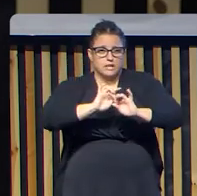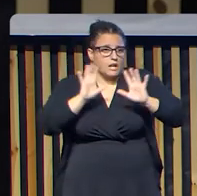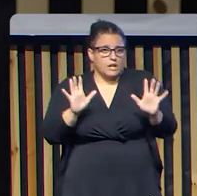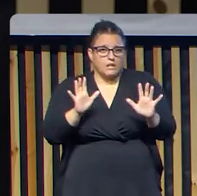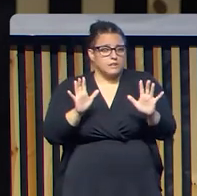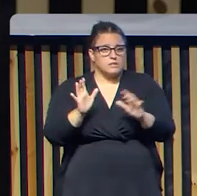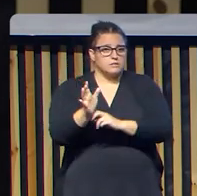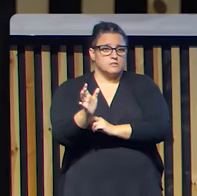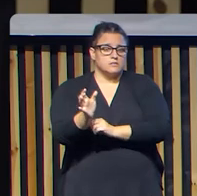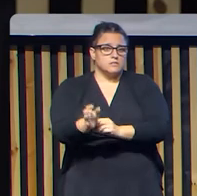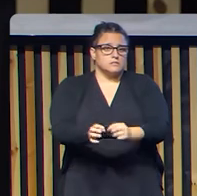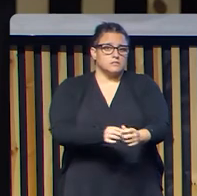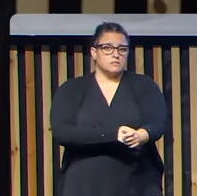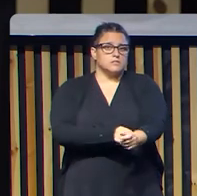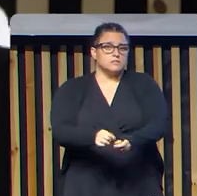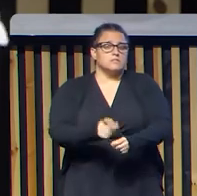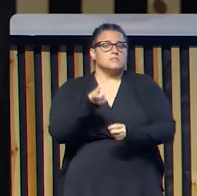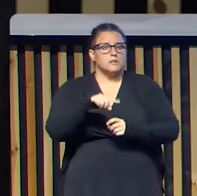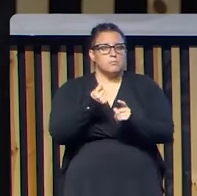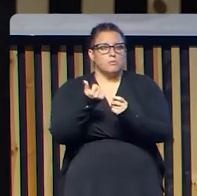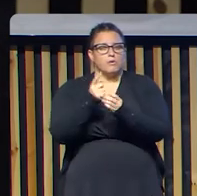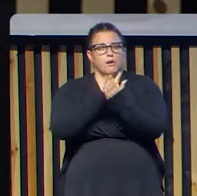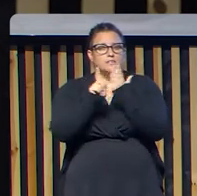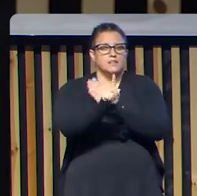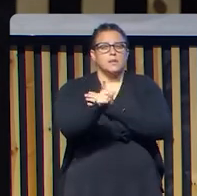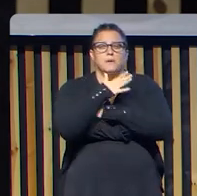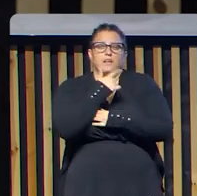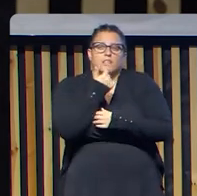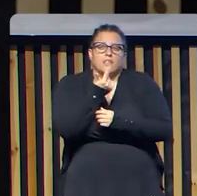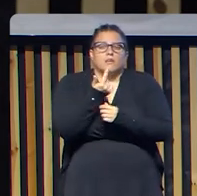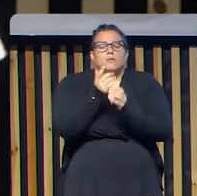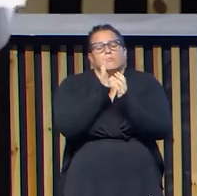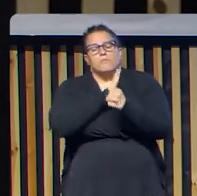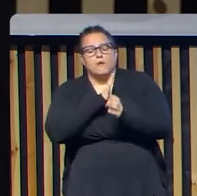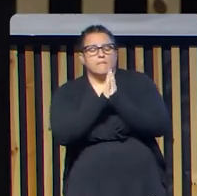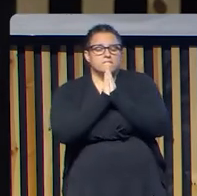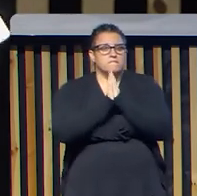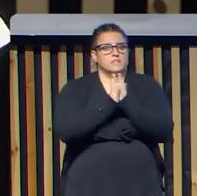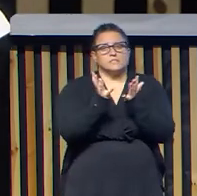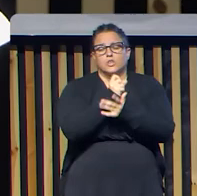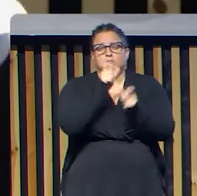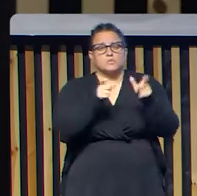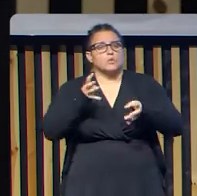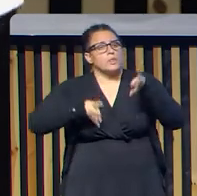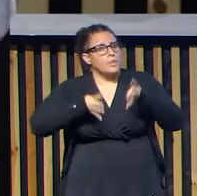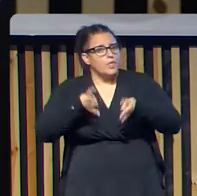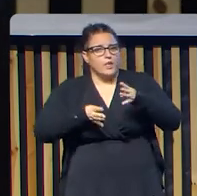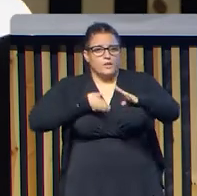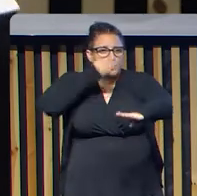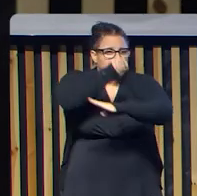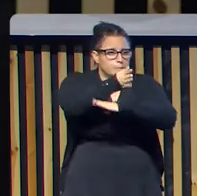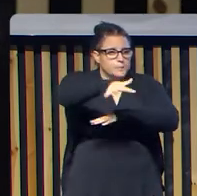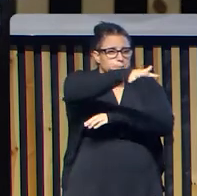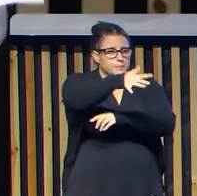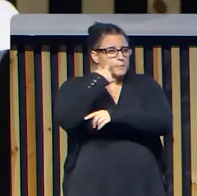también asertiva no diciendo por favor rogamos a toda la ciudadanía que no se acerque a tal sitio